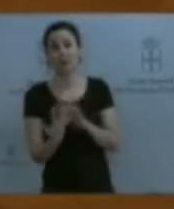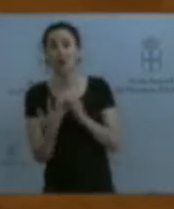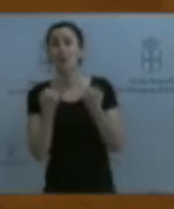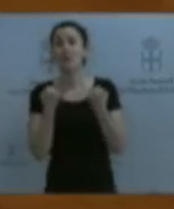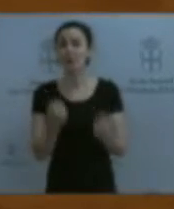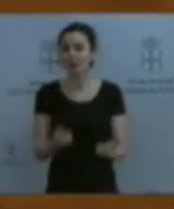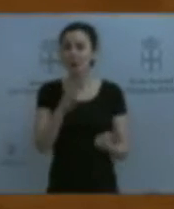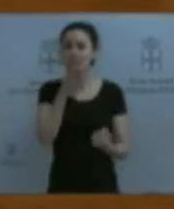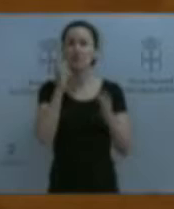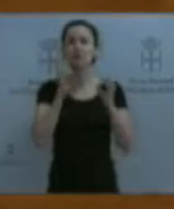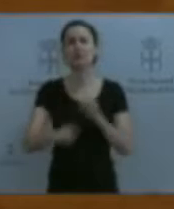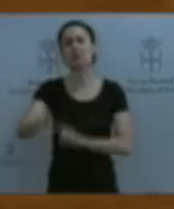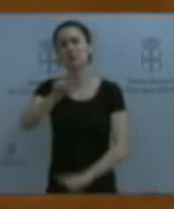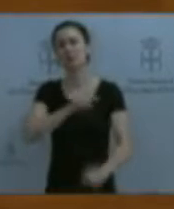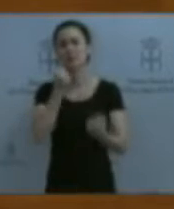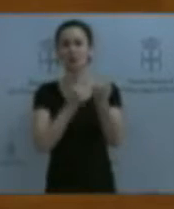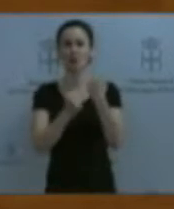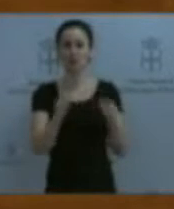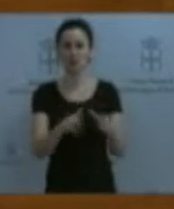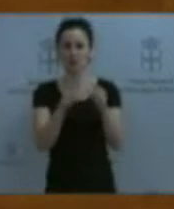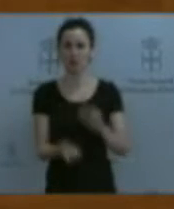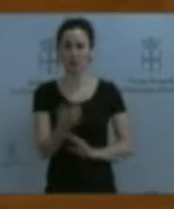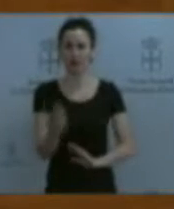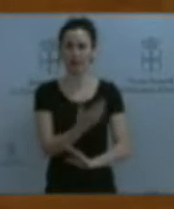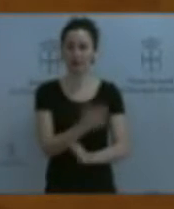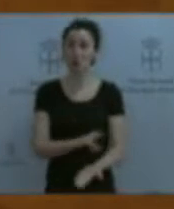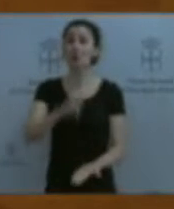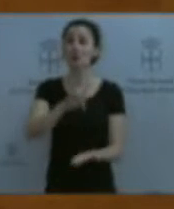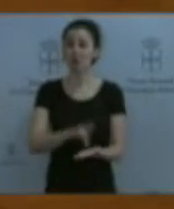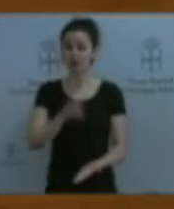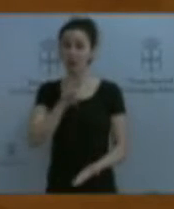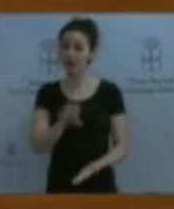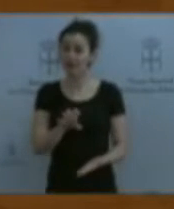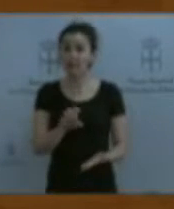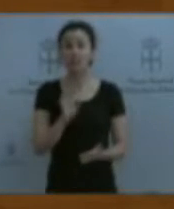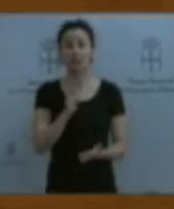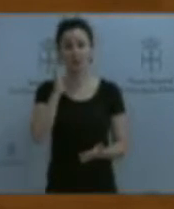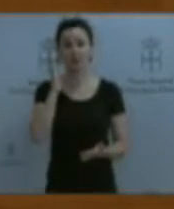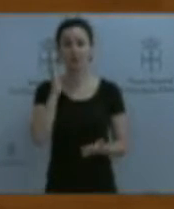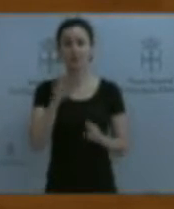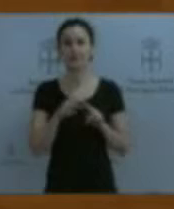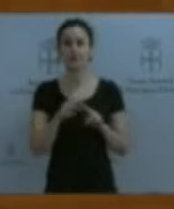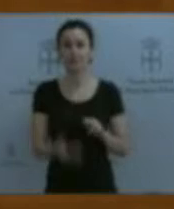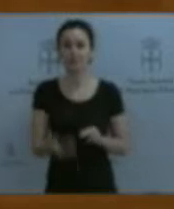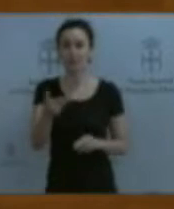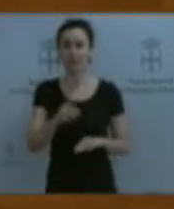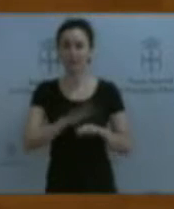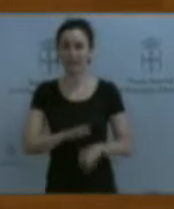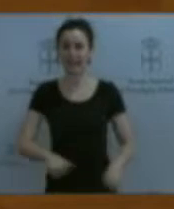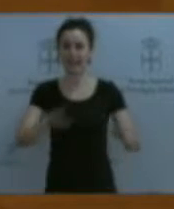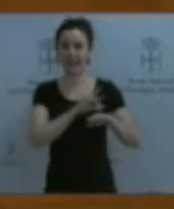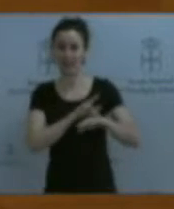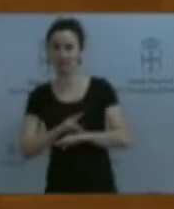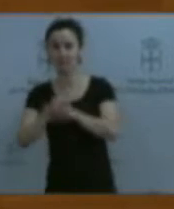profundo es el pozo económico, social, productivo en el que está sometido nuestro país. Y una herramienta fundamental para reorientar